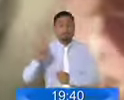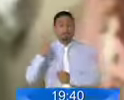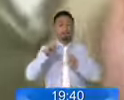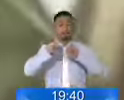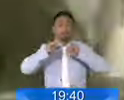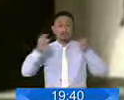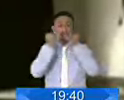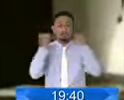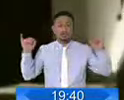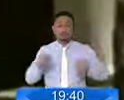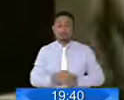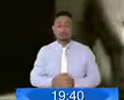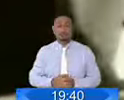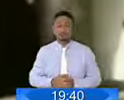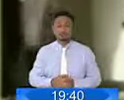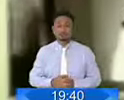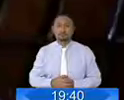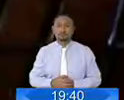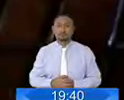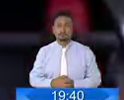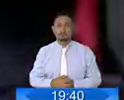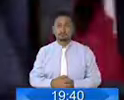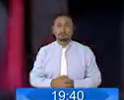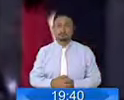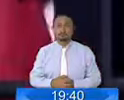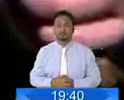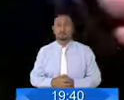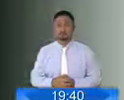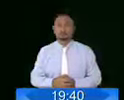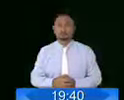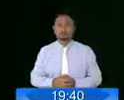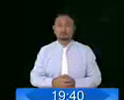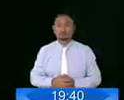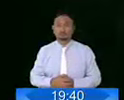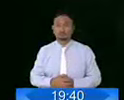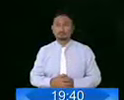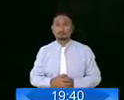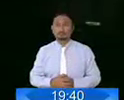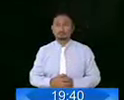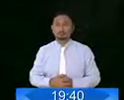de independencia, informó Andrea Valareso.